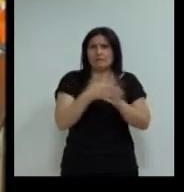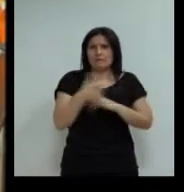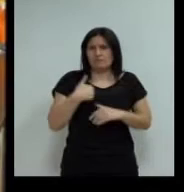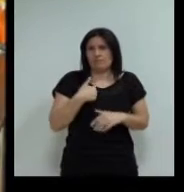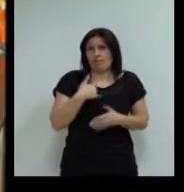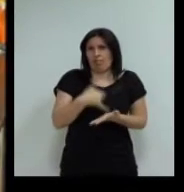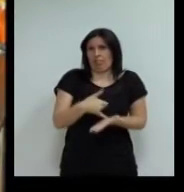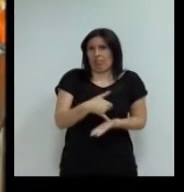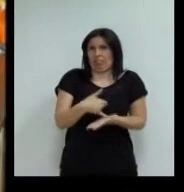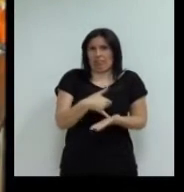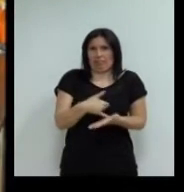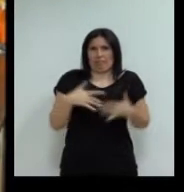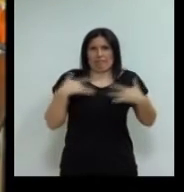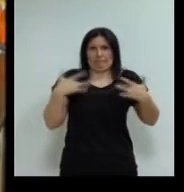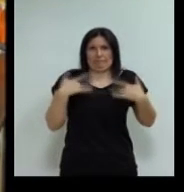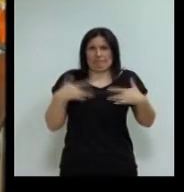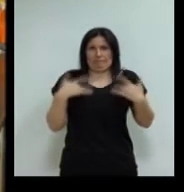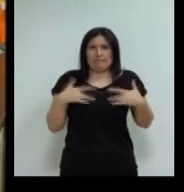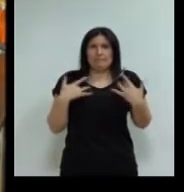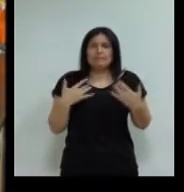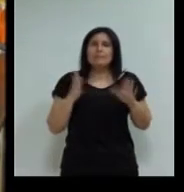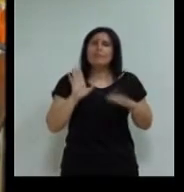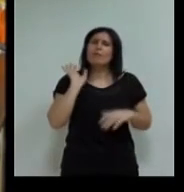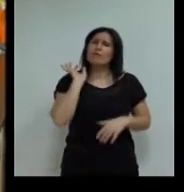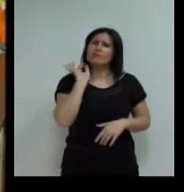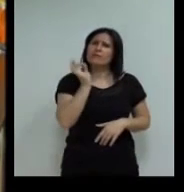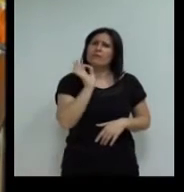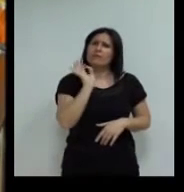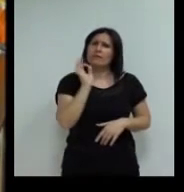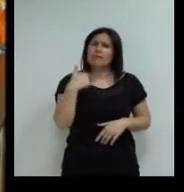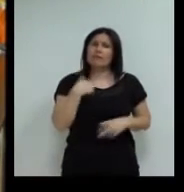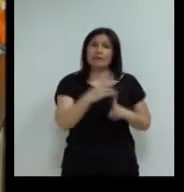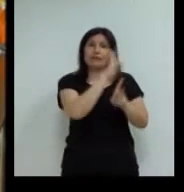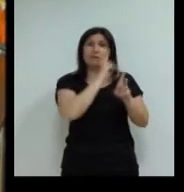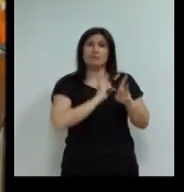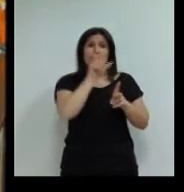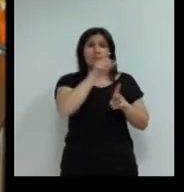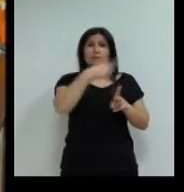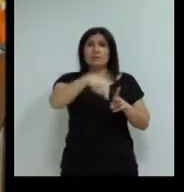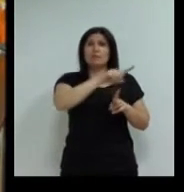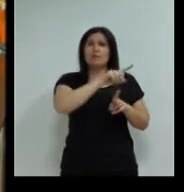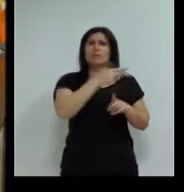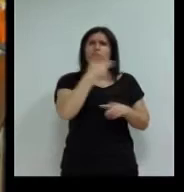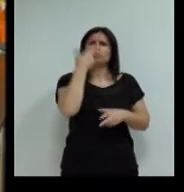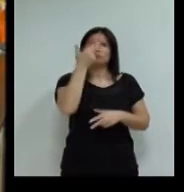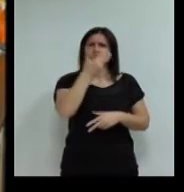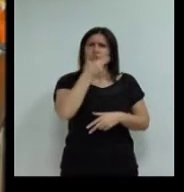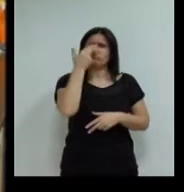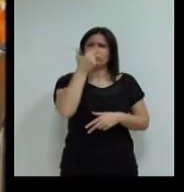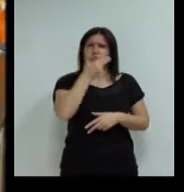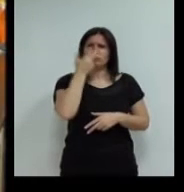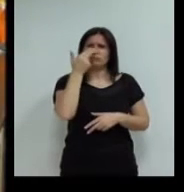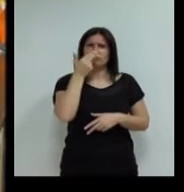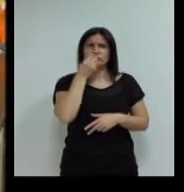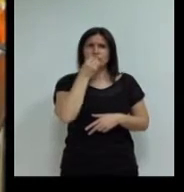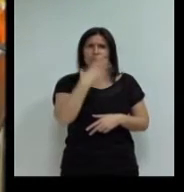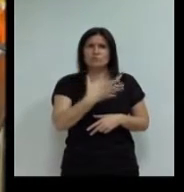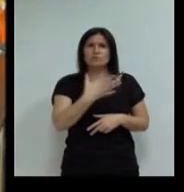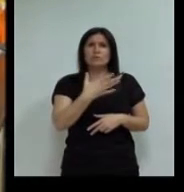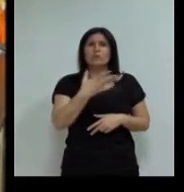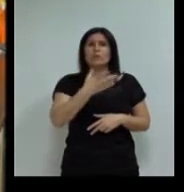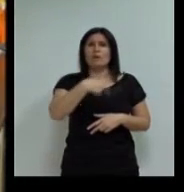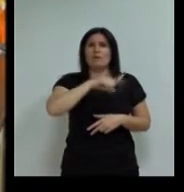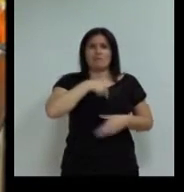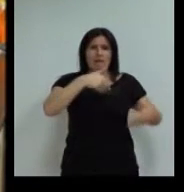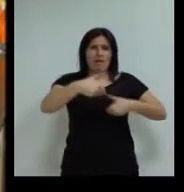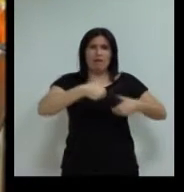pedestre, como he dicho al principio. Pero sí que es cierto es que la respuesta del público fue muy interesante. Y nos